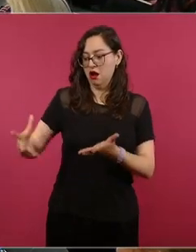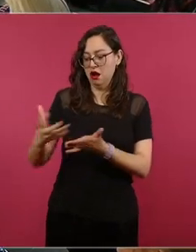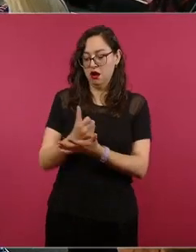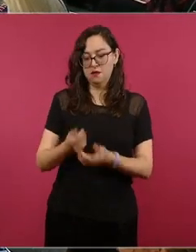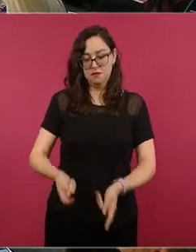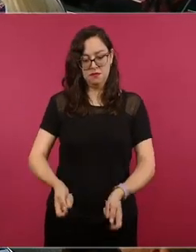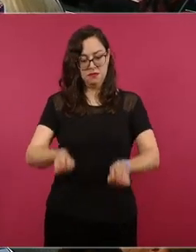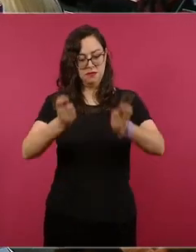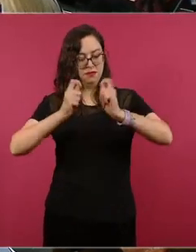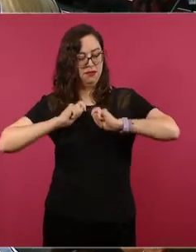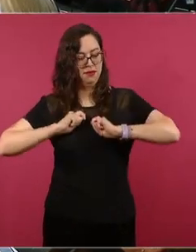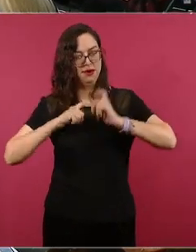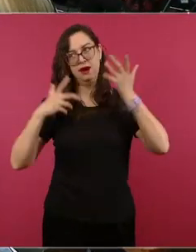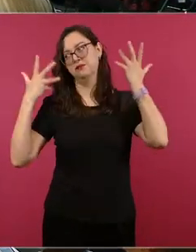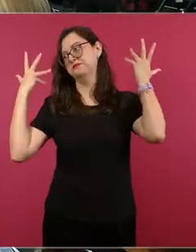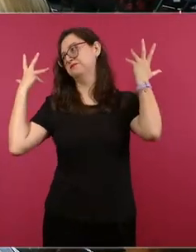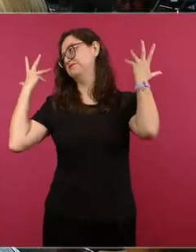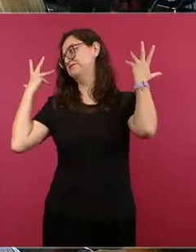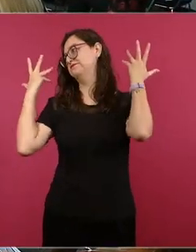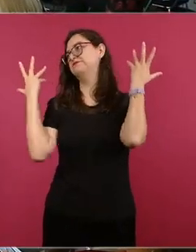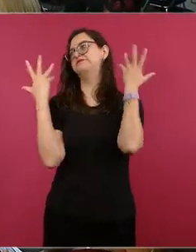6 refinerías